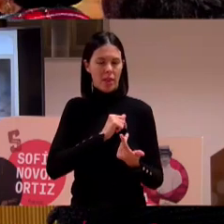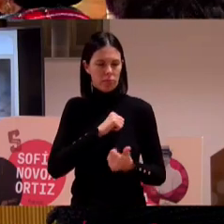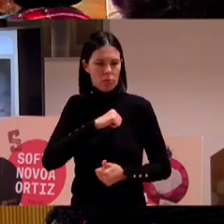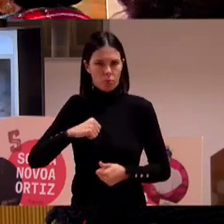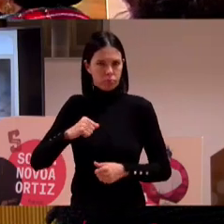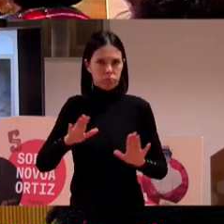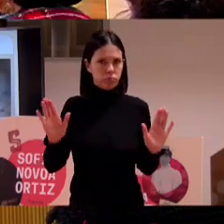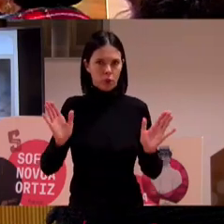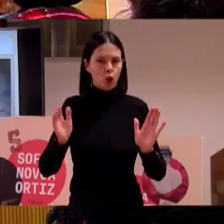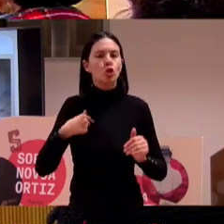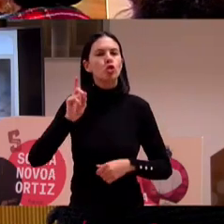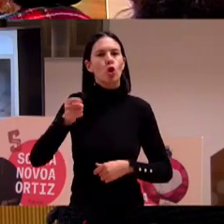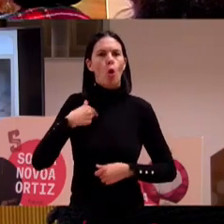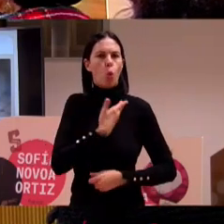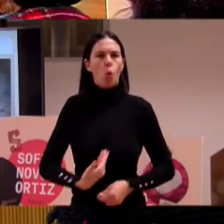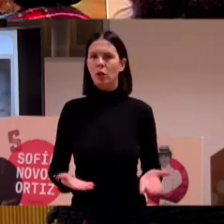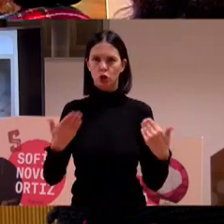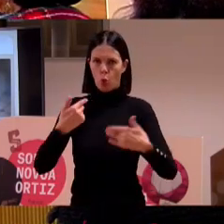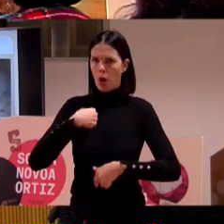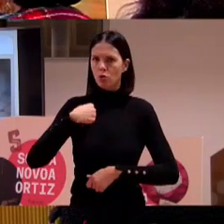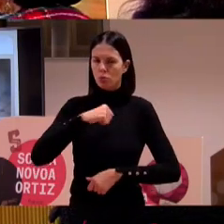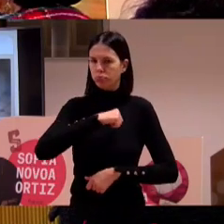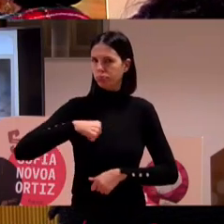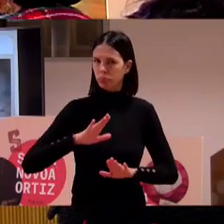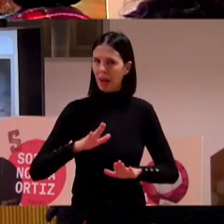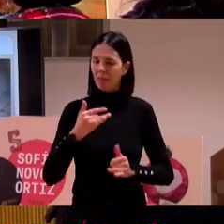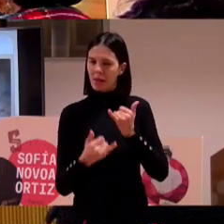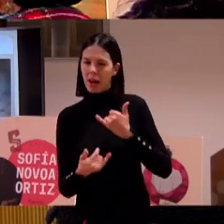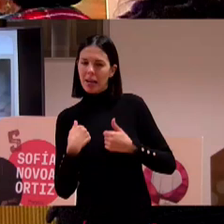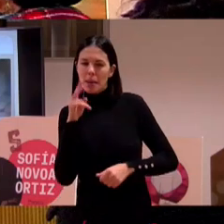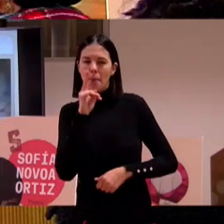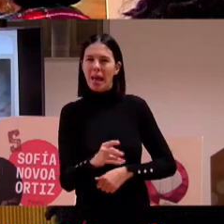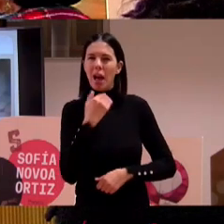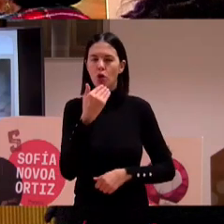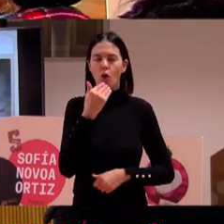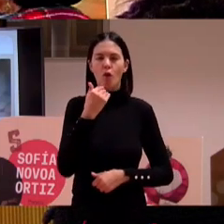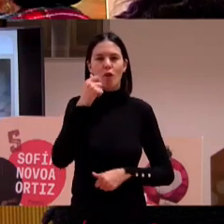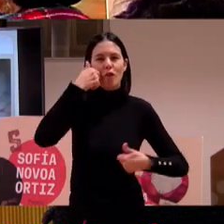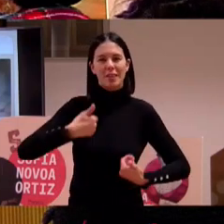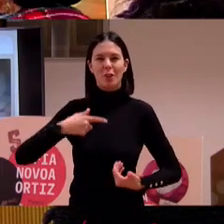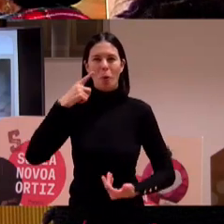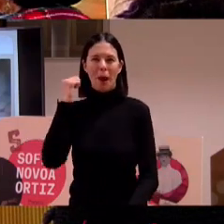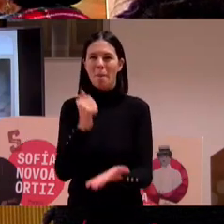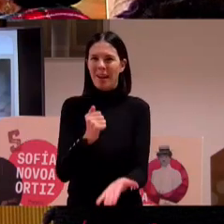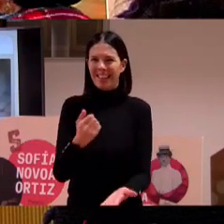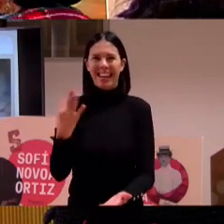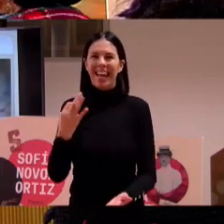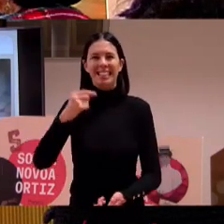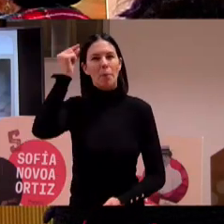só pertenzo a mí mesma, encárnase nun atributo físico simbólico, o pelo curto. Será a